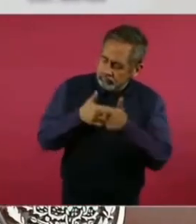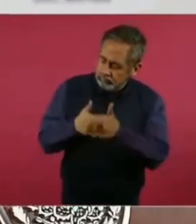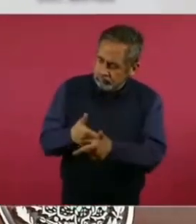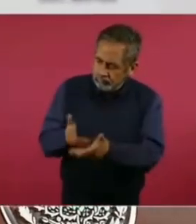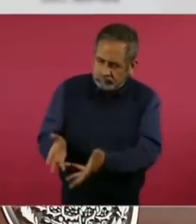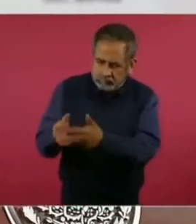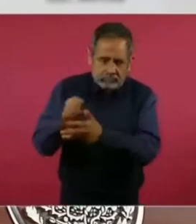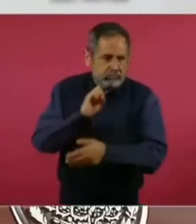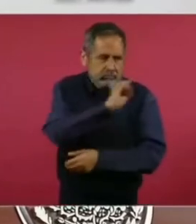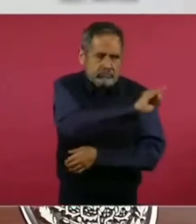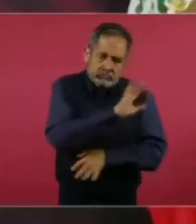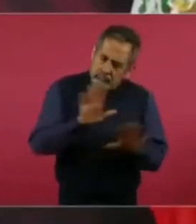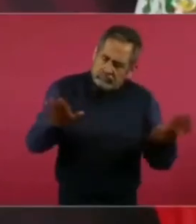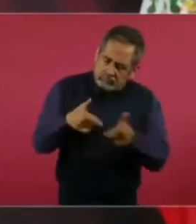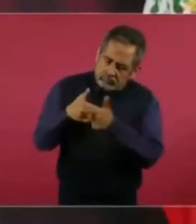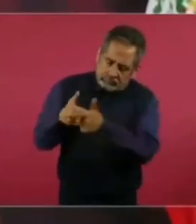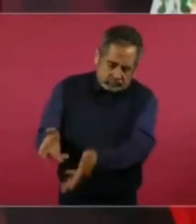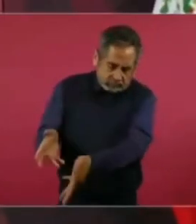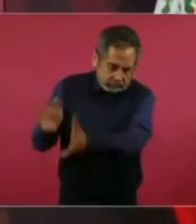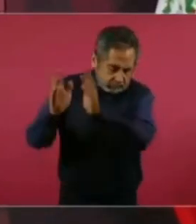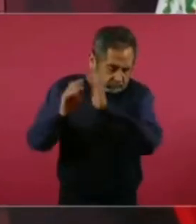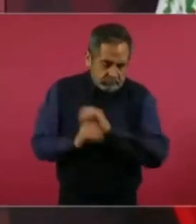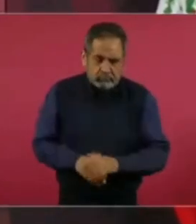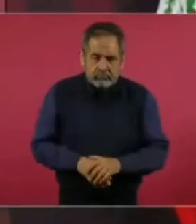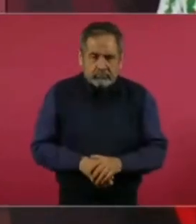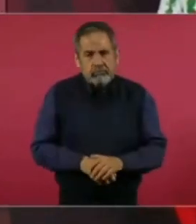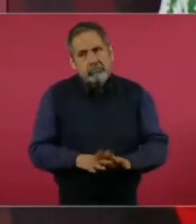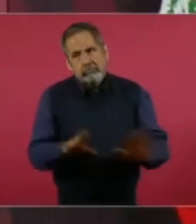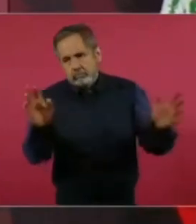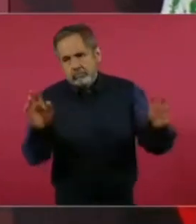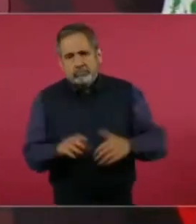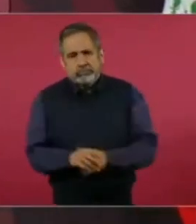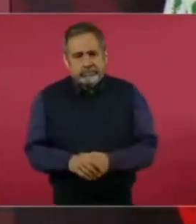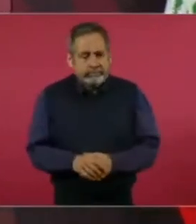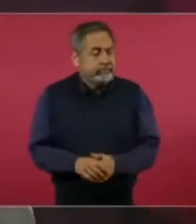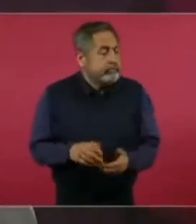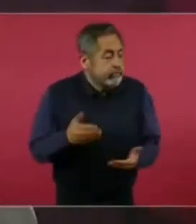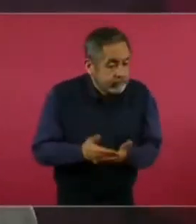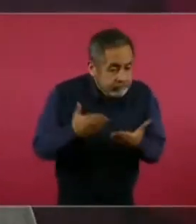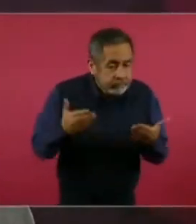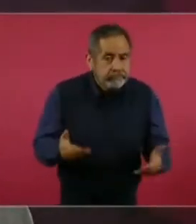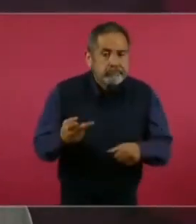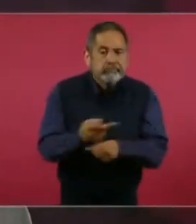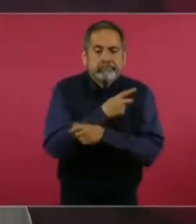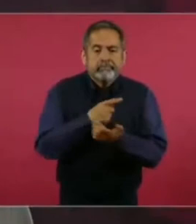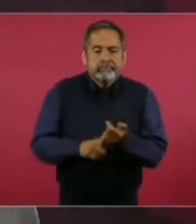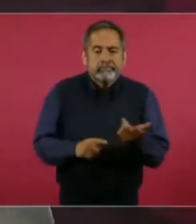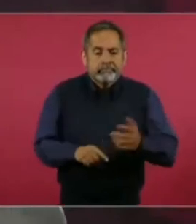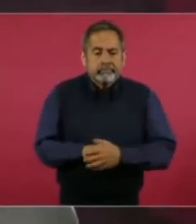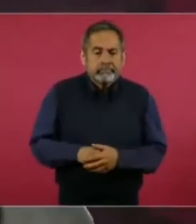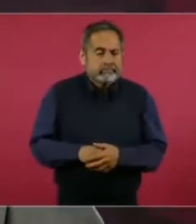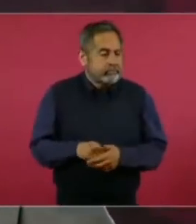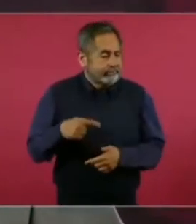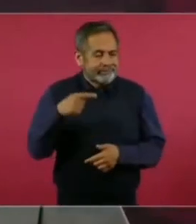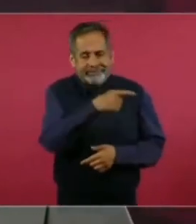rechazó ese recurso. Ahora, un